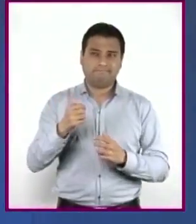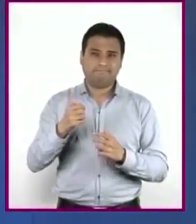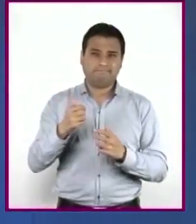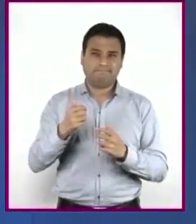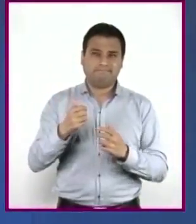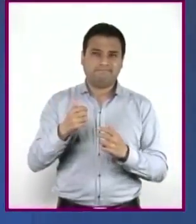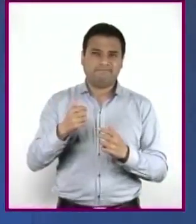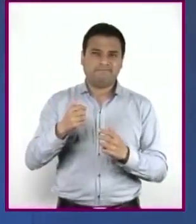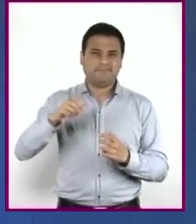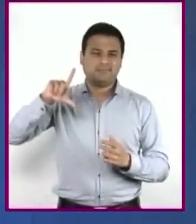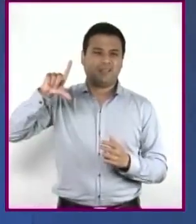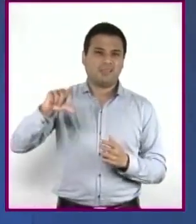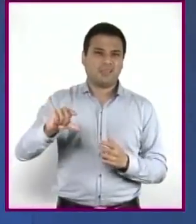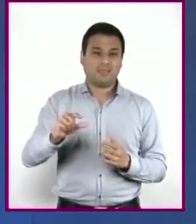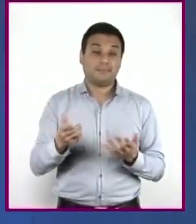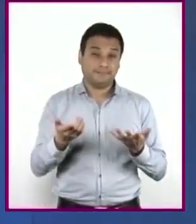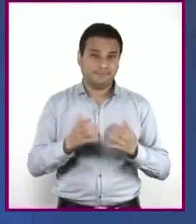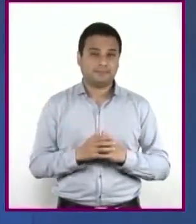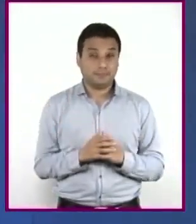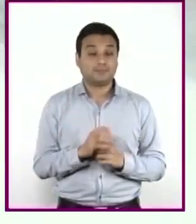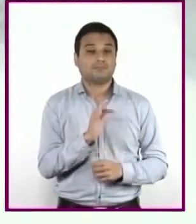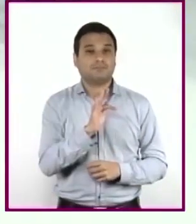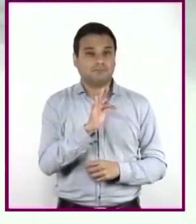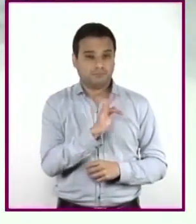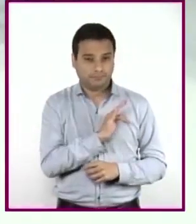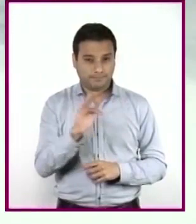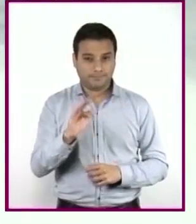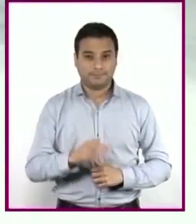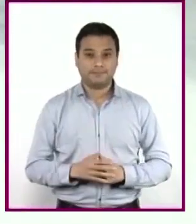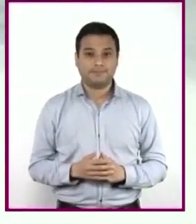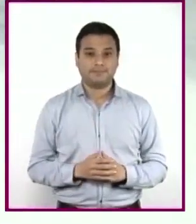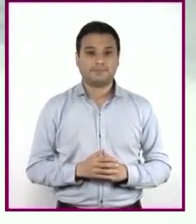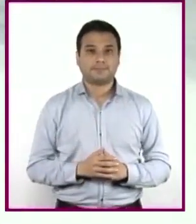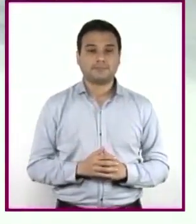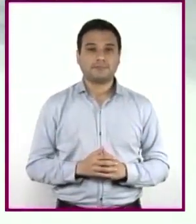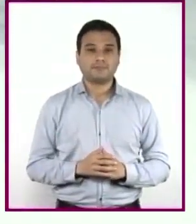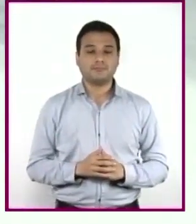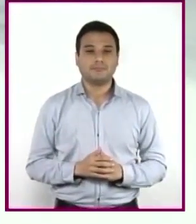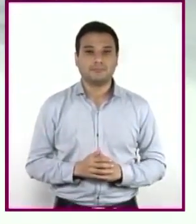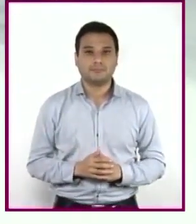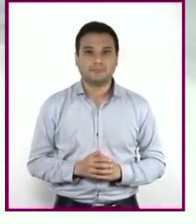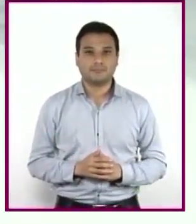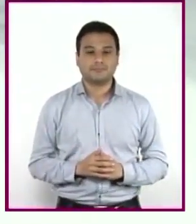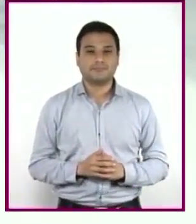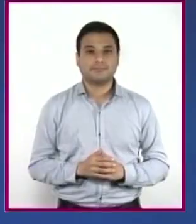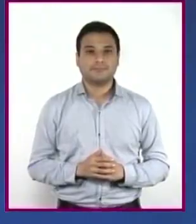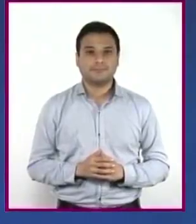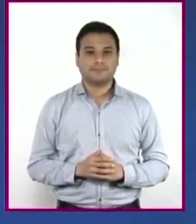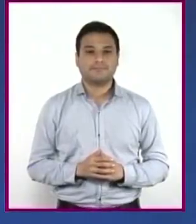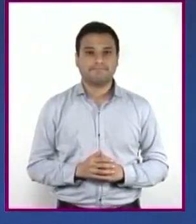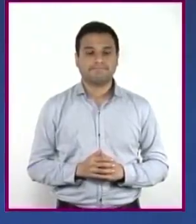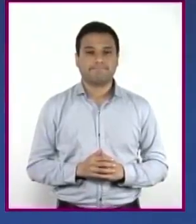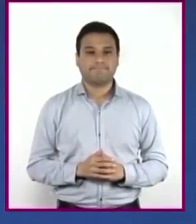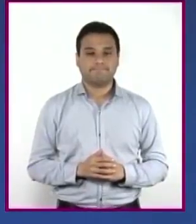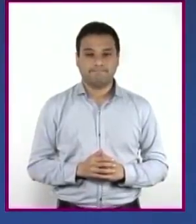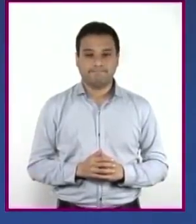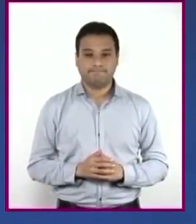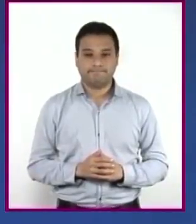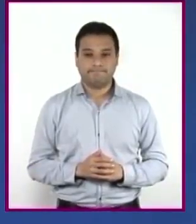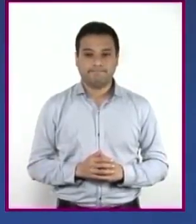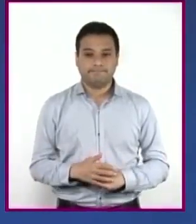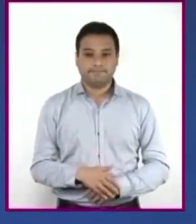Uh-huh. Opacar a los otros, sí. Un tipo de violencia. ¿Kia? Yo siento que como es algo difícil